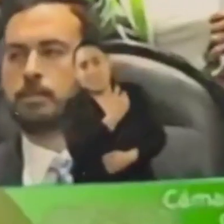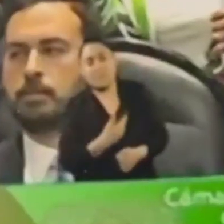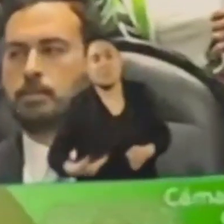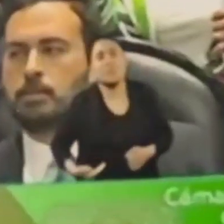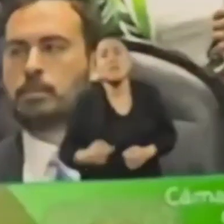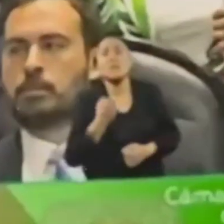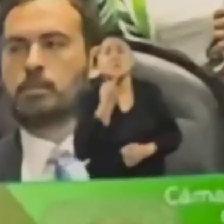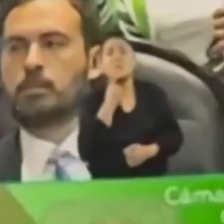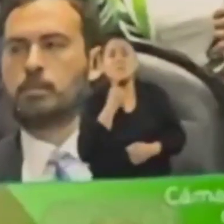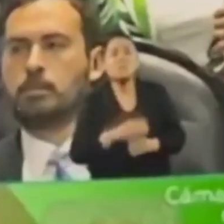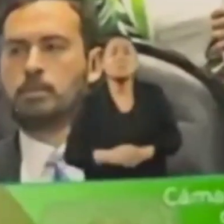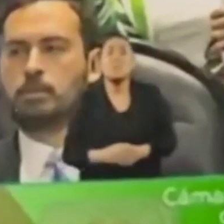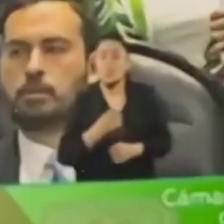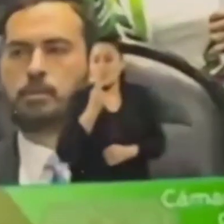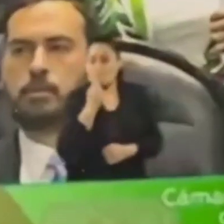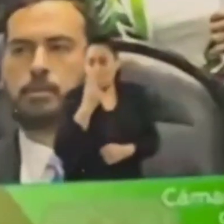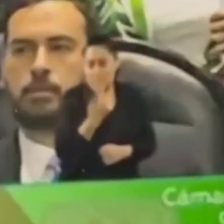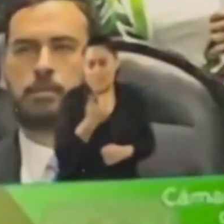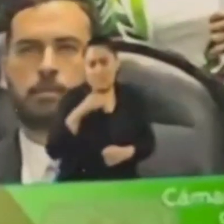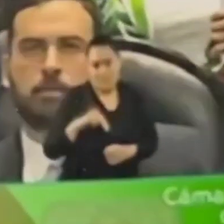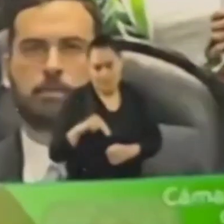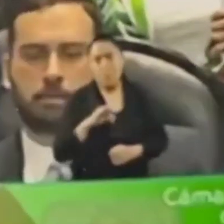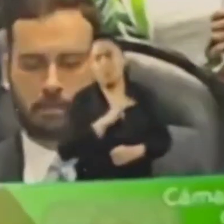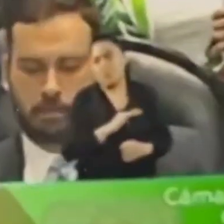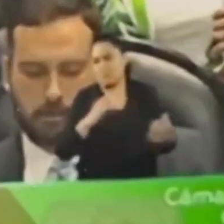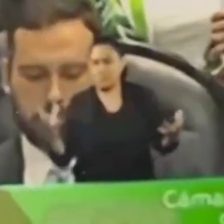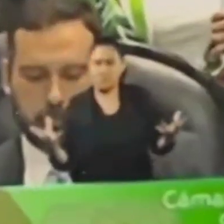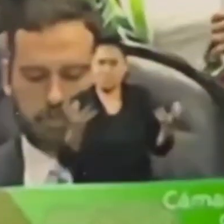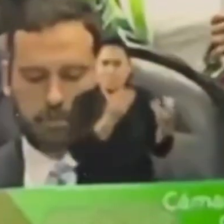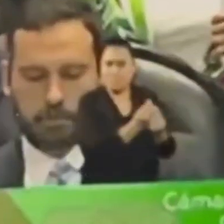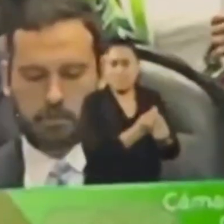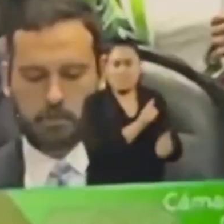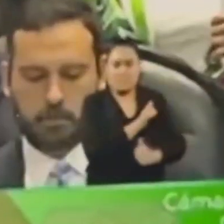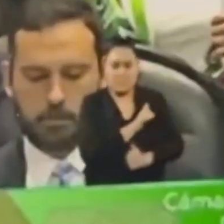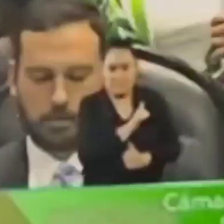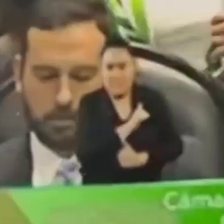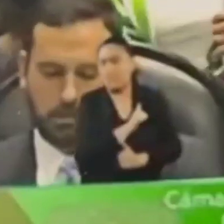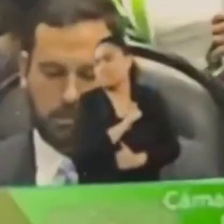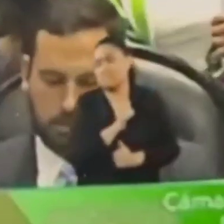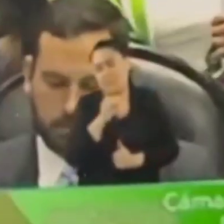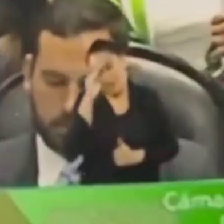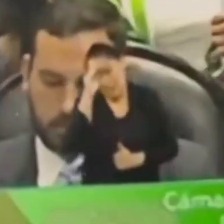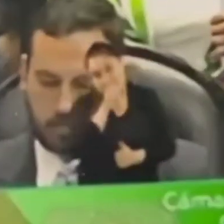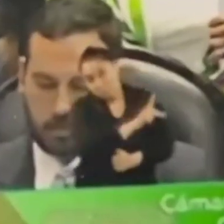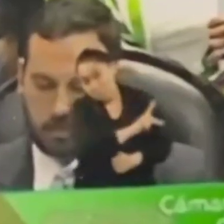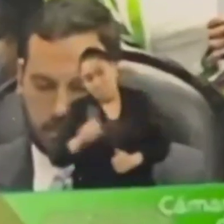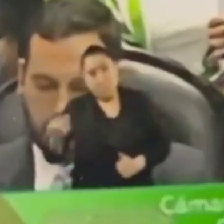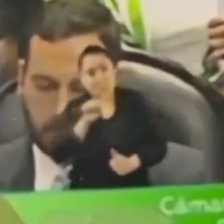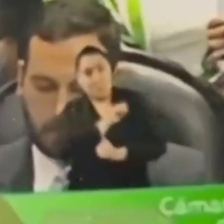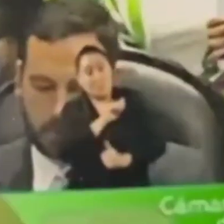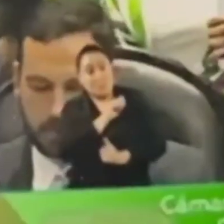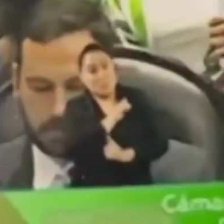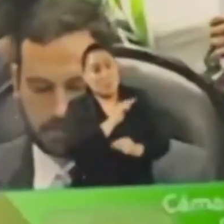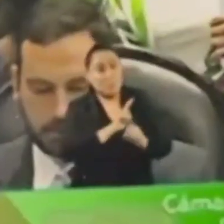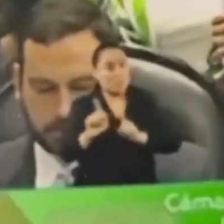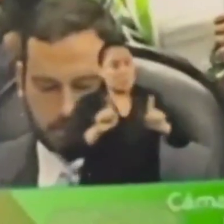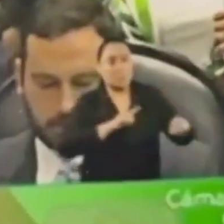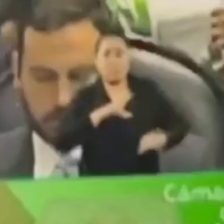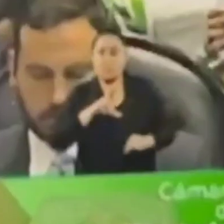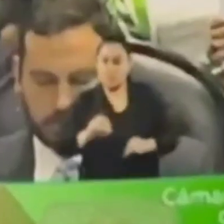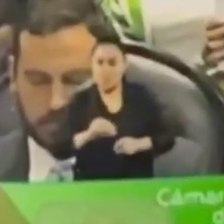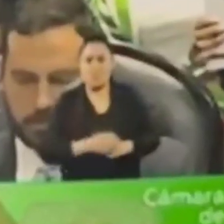que la Guardia Nacional pase a la Sedena y no se militarizará nuestro país. ¡Viva la Cuarta